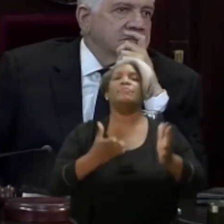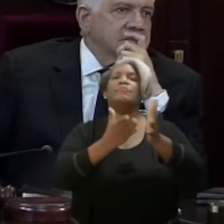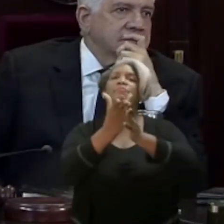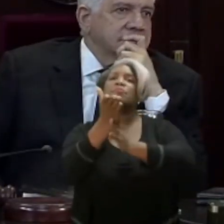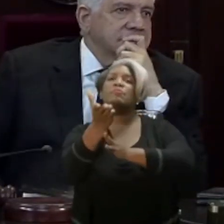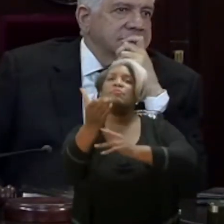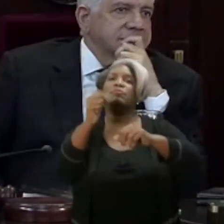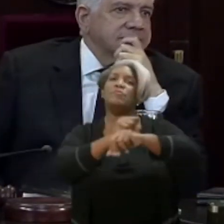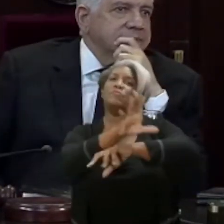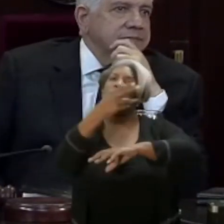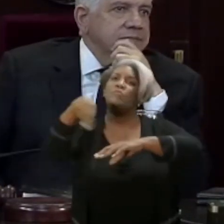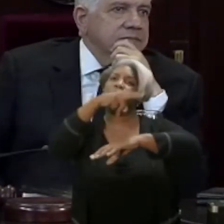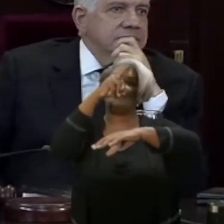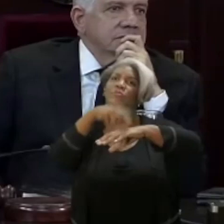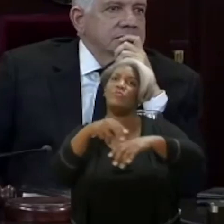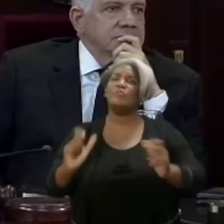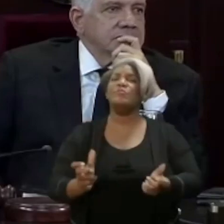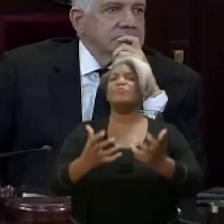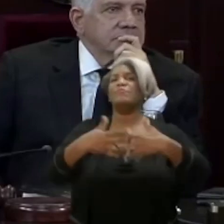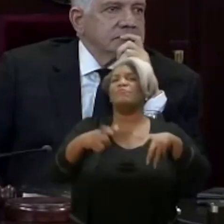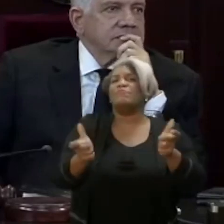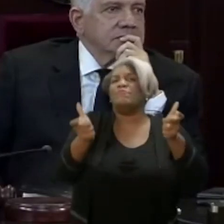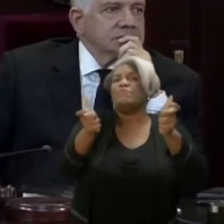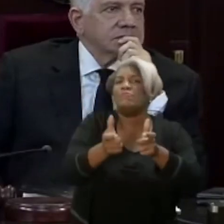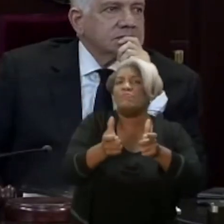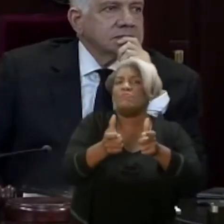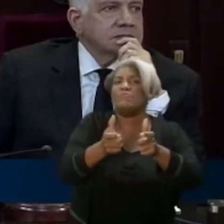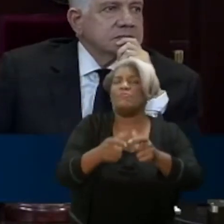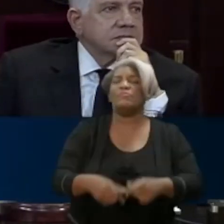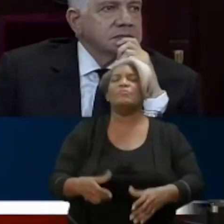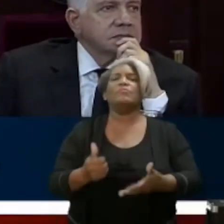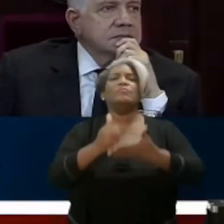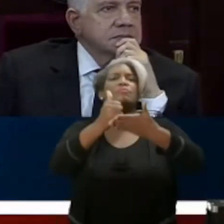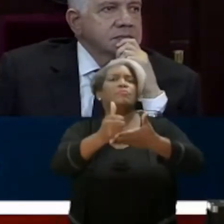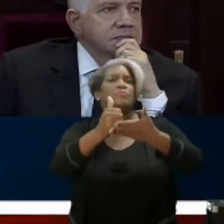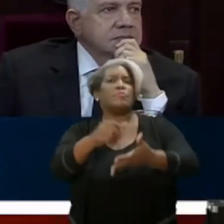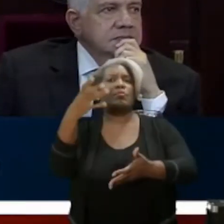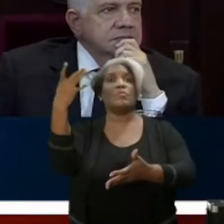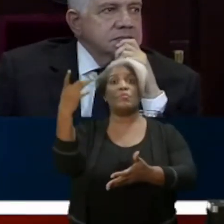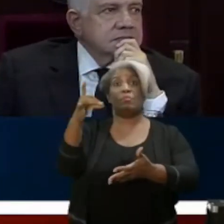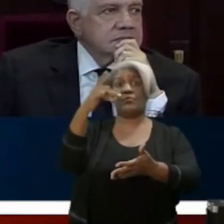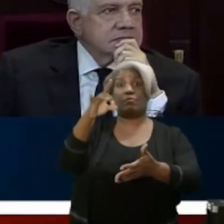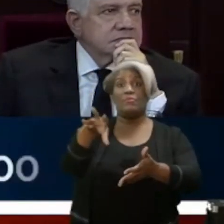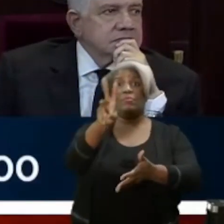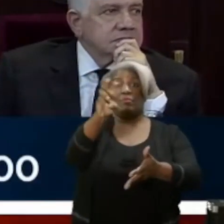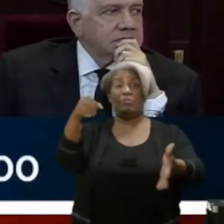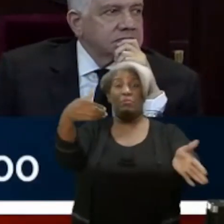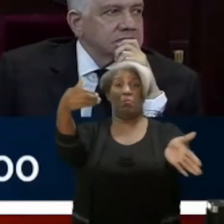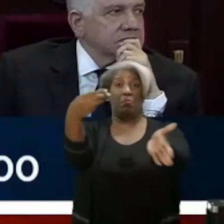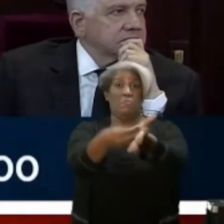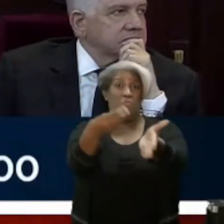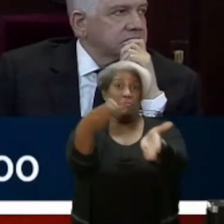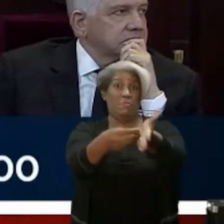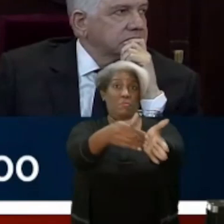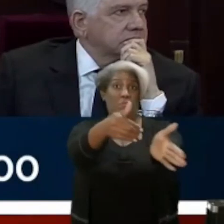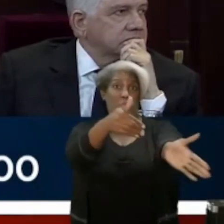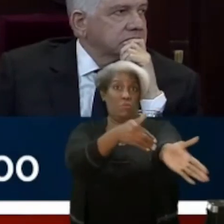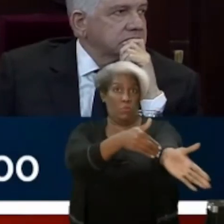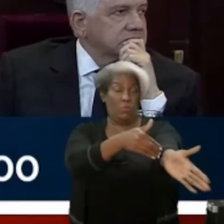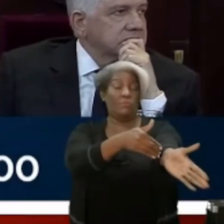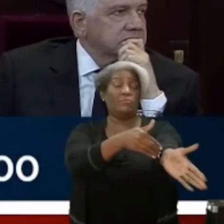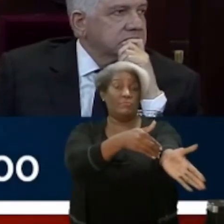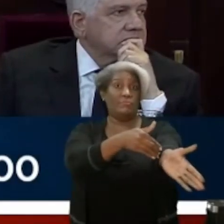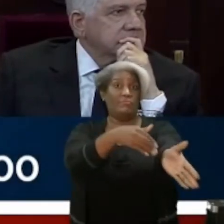dado un impulso extraordinario a las MIPYMES con la colocación de más de 18.600 millones de pesos, beneficiando a más